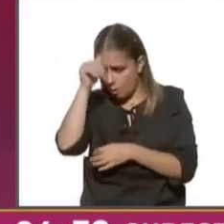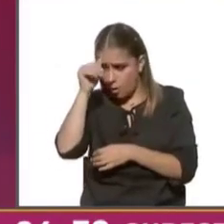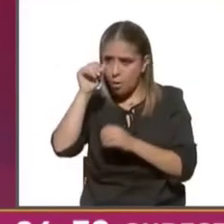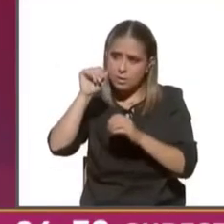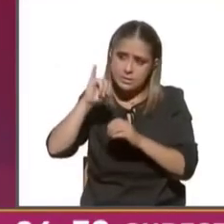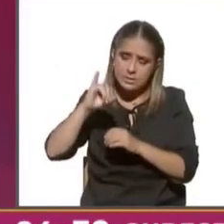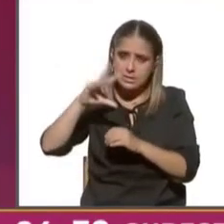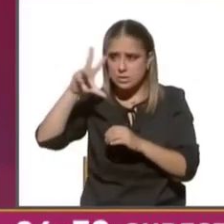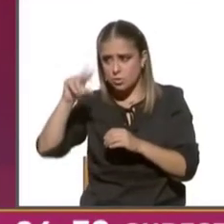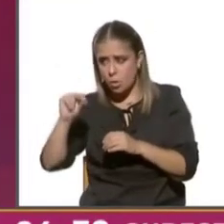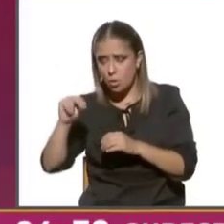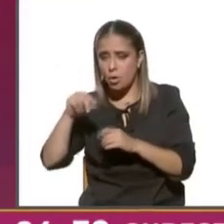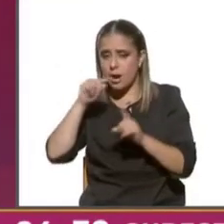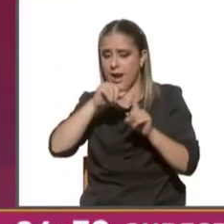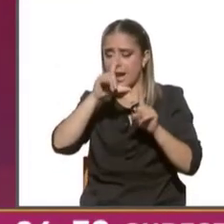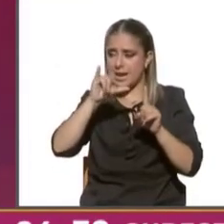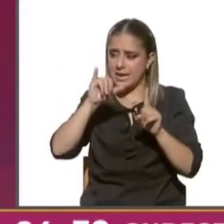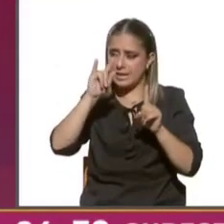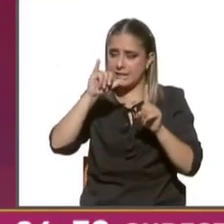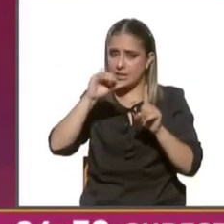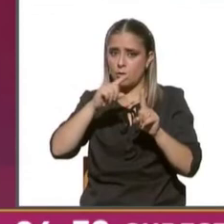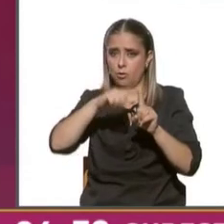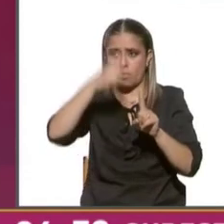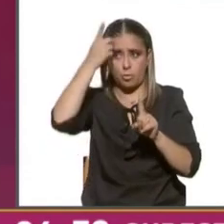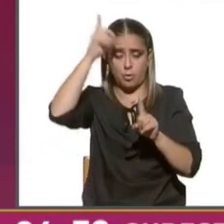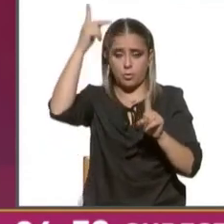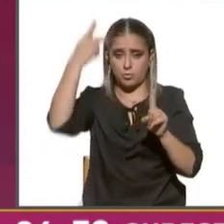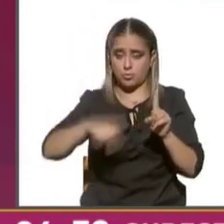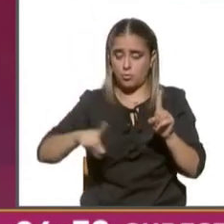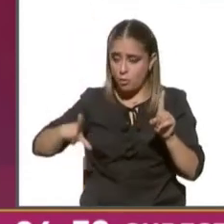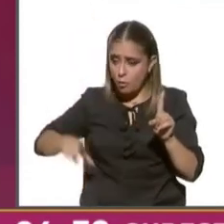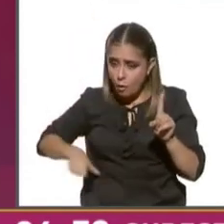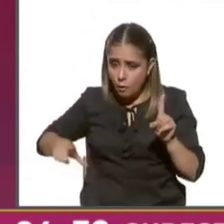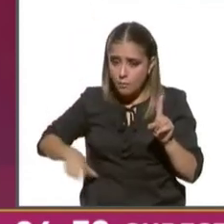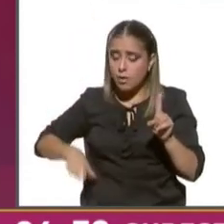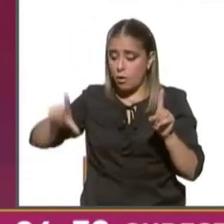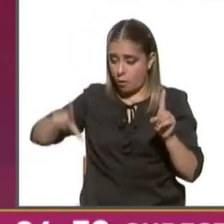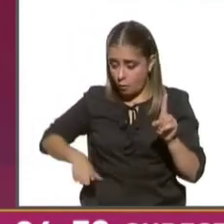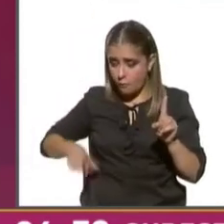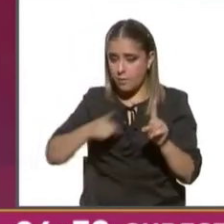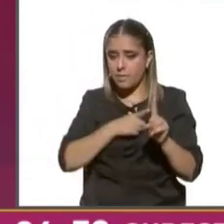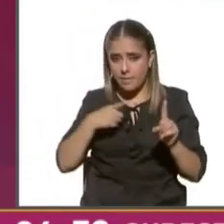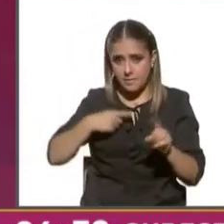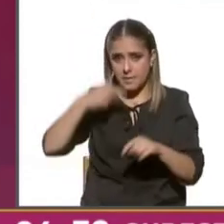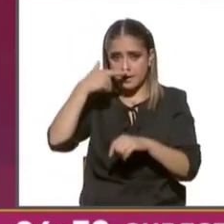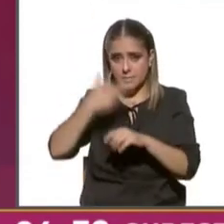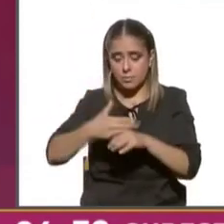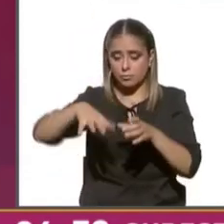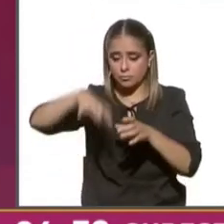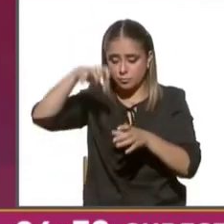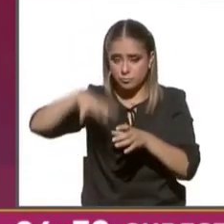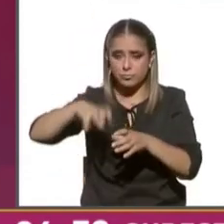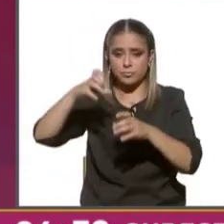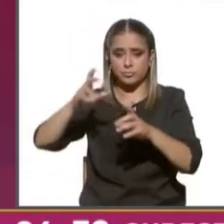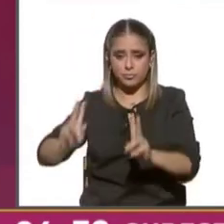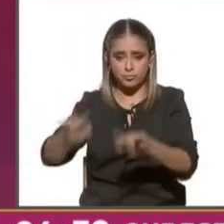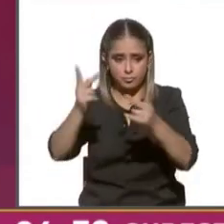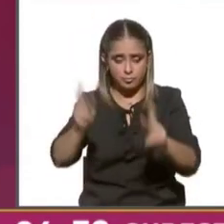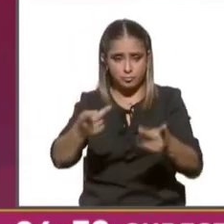desacuerdo en que el litio se considere propiedad de la nación y que sea el Estado quien se encargue de su explotación,